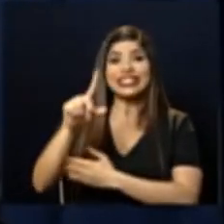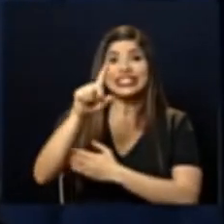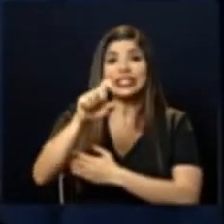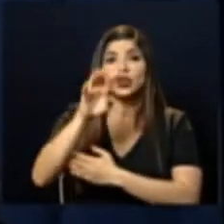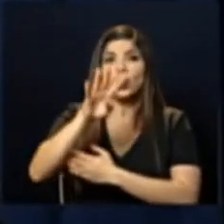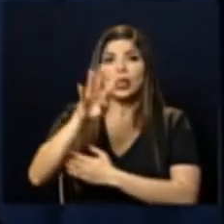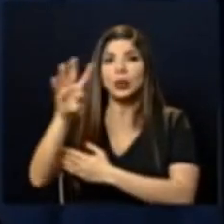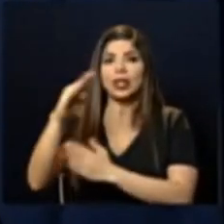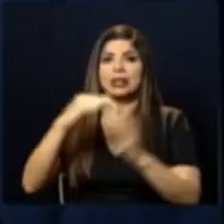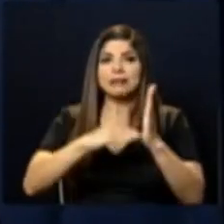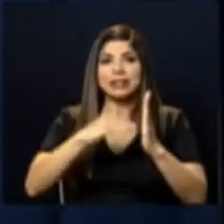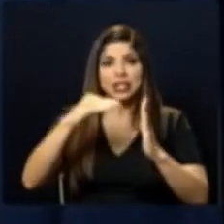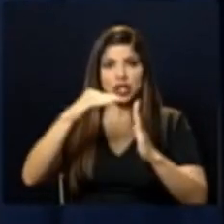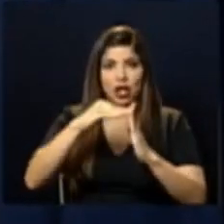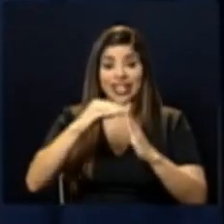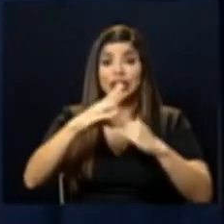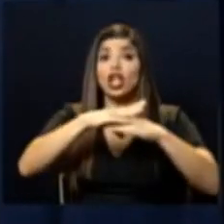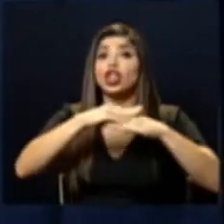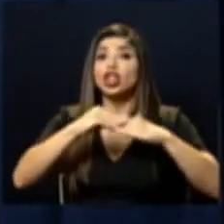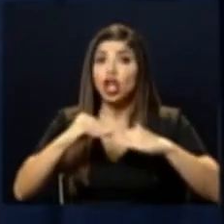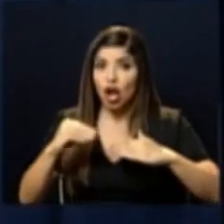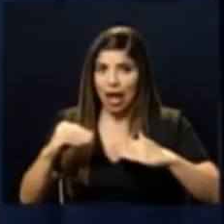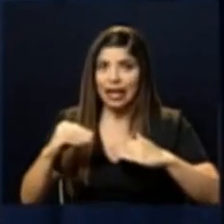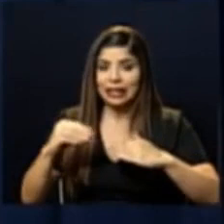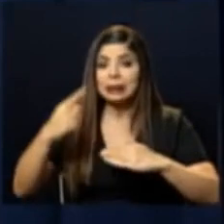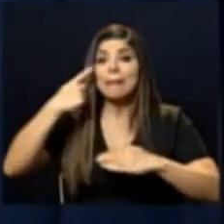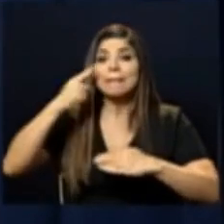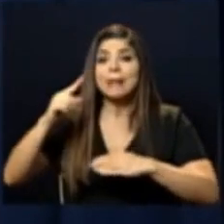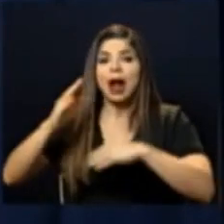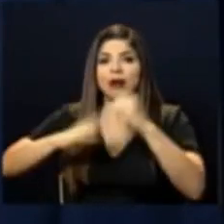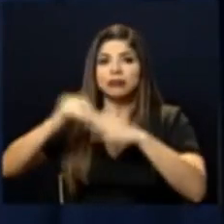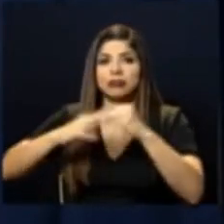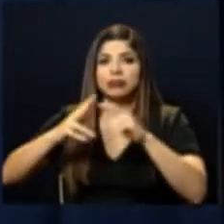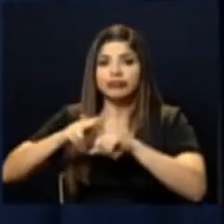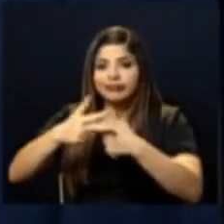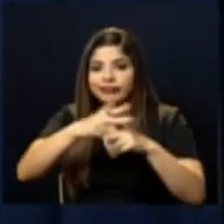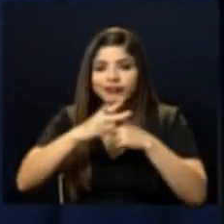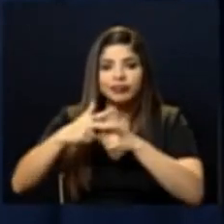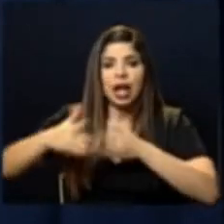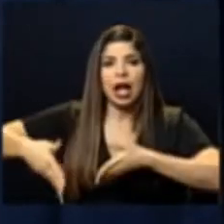millones de dólares en infraestructura vial.